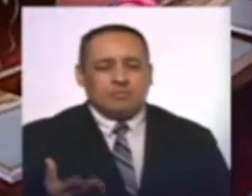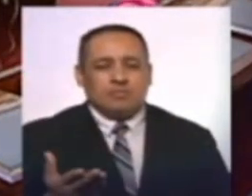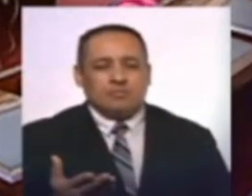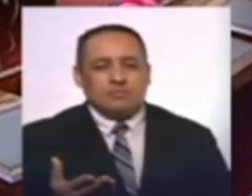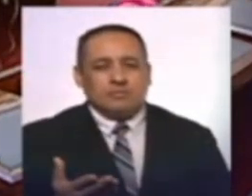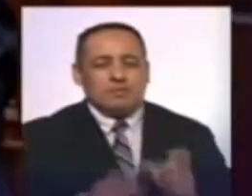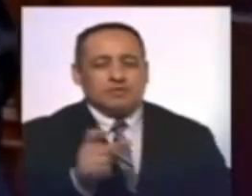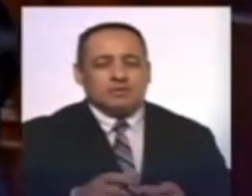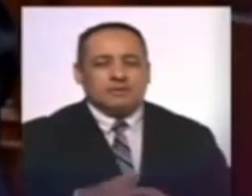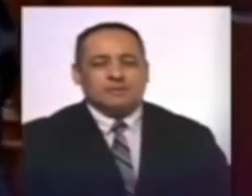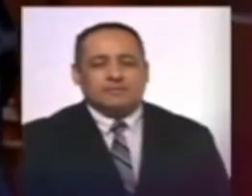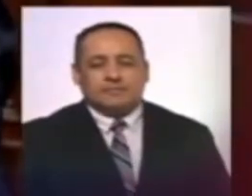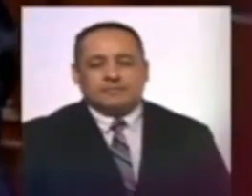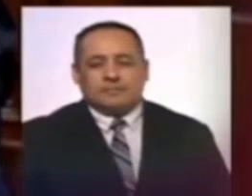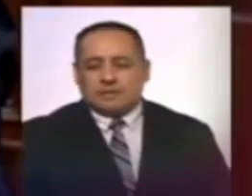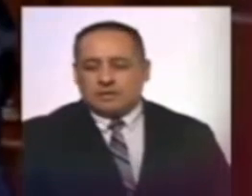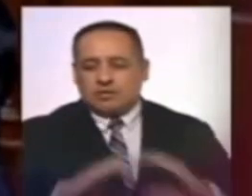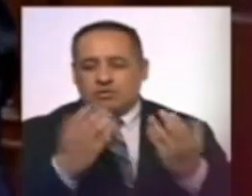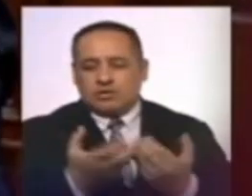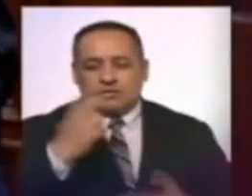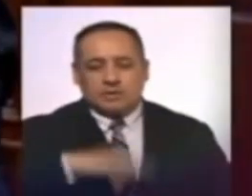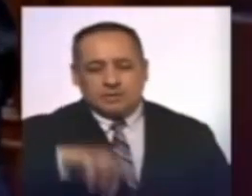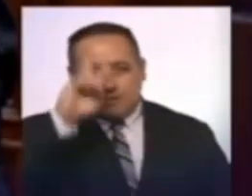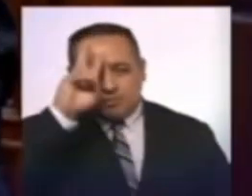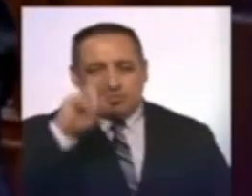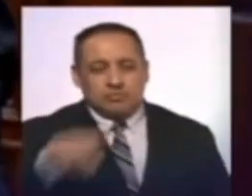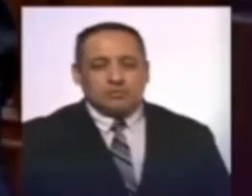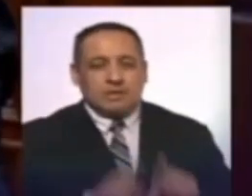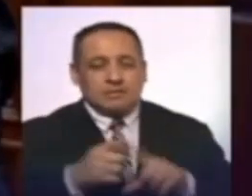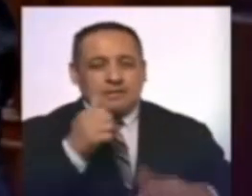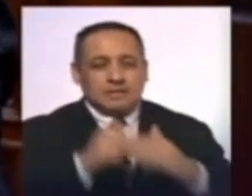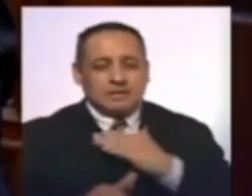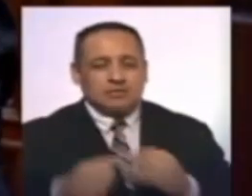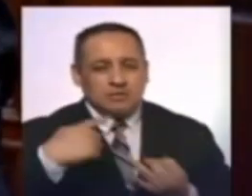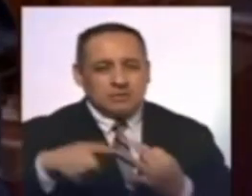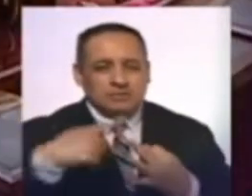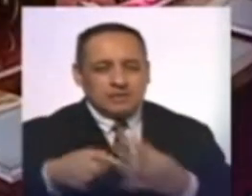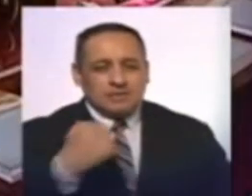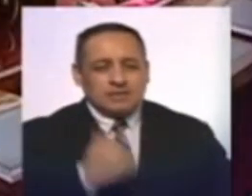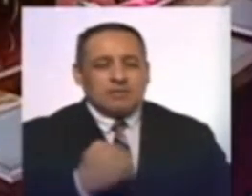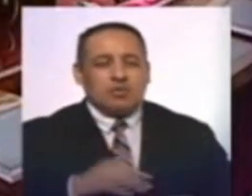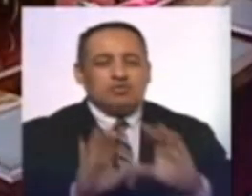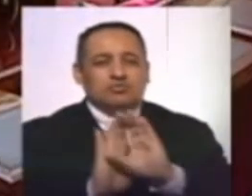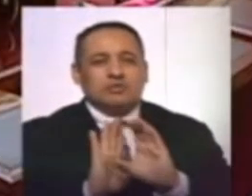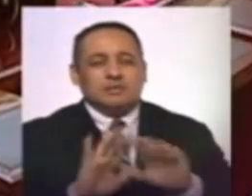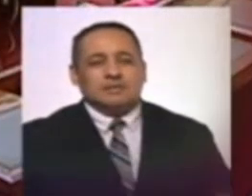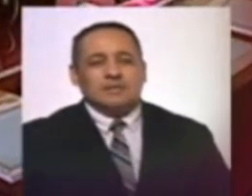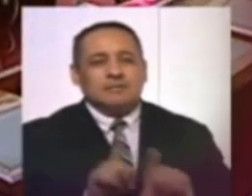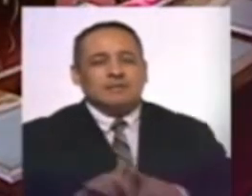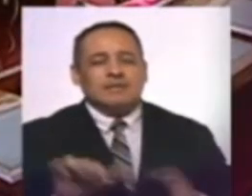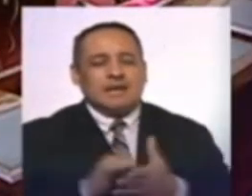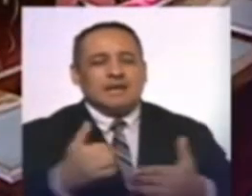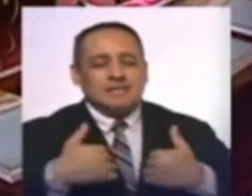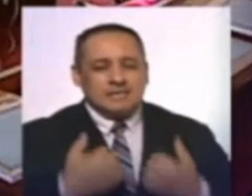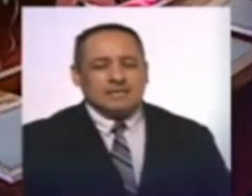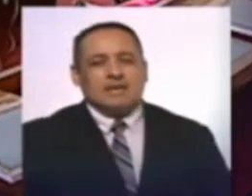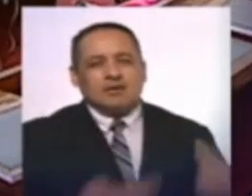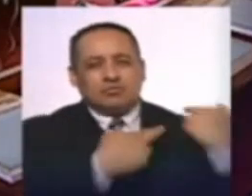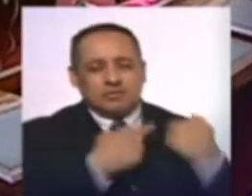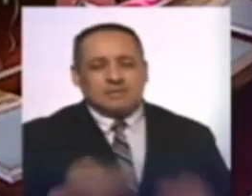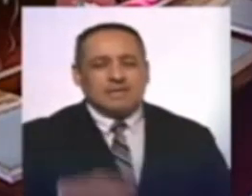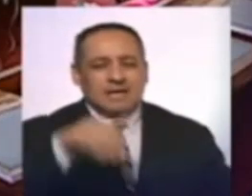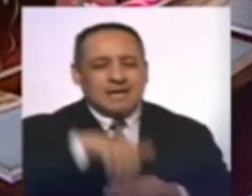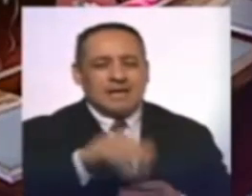y a su integridad. Si bien la democracia se instaló con la clásica división de los poderes ejecutivo, legislativo y